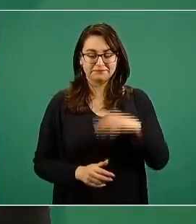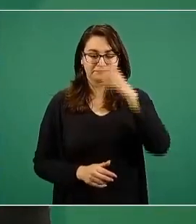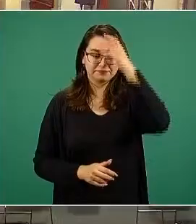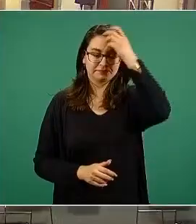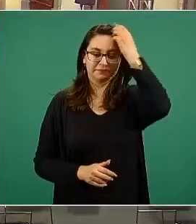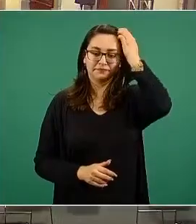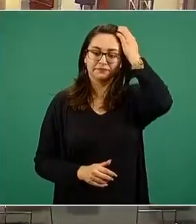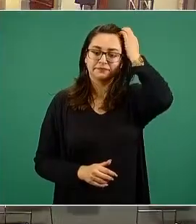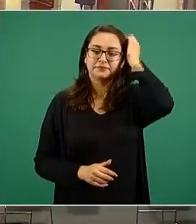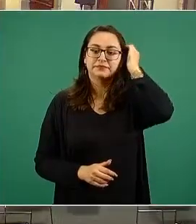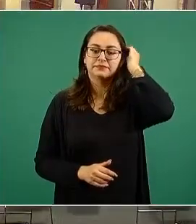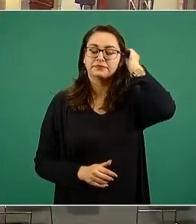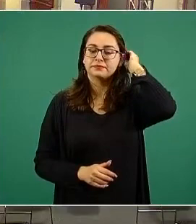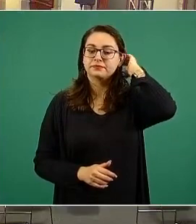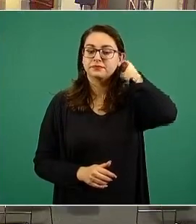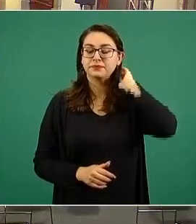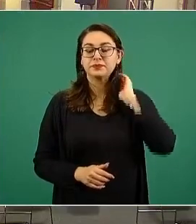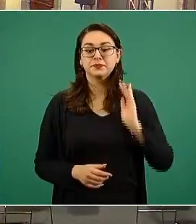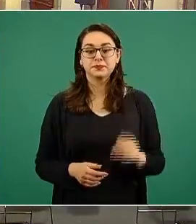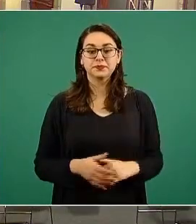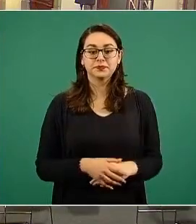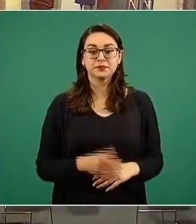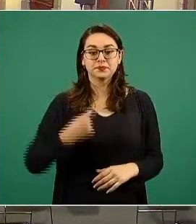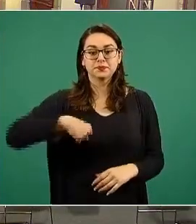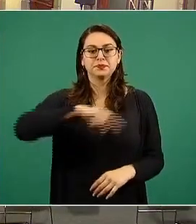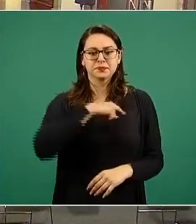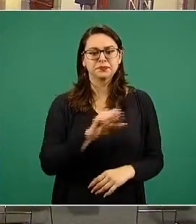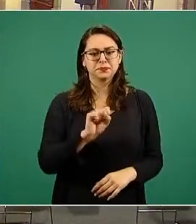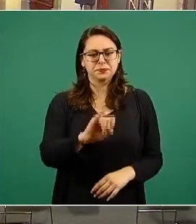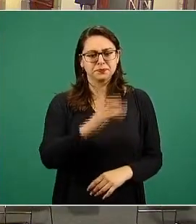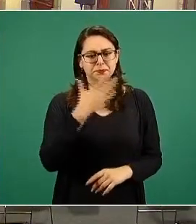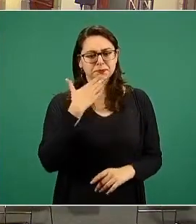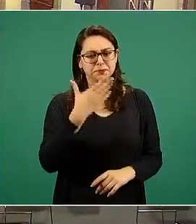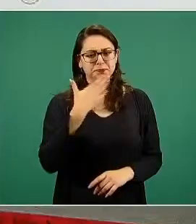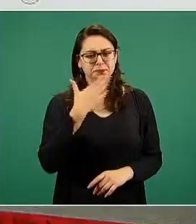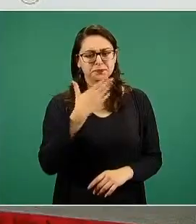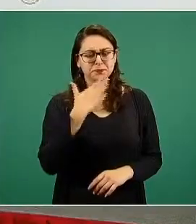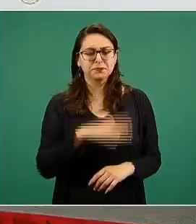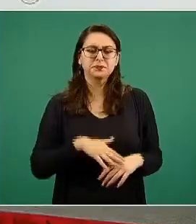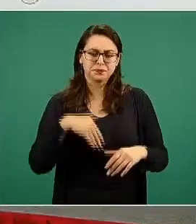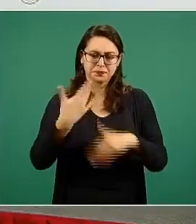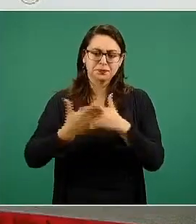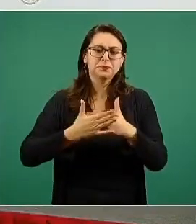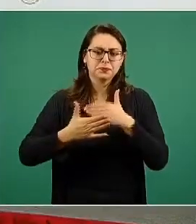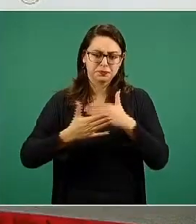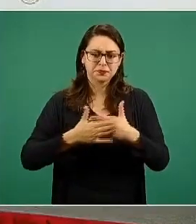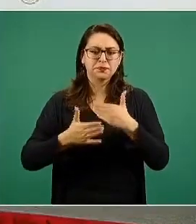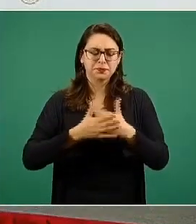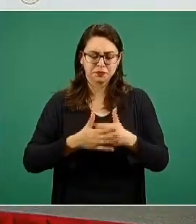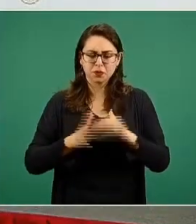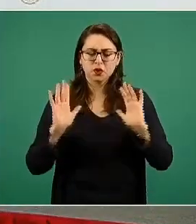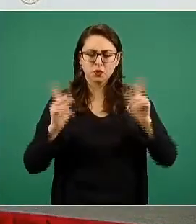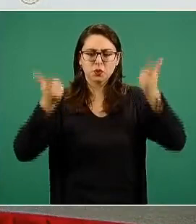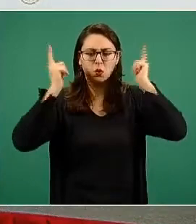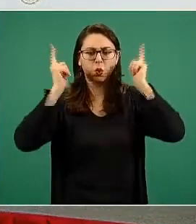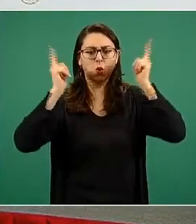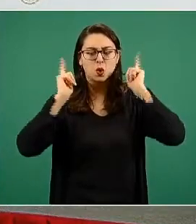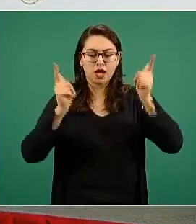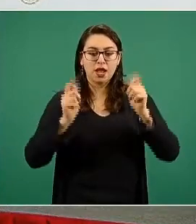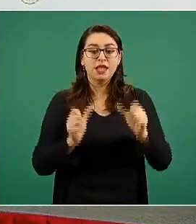que estamos aquí. Entonces, lo vemos con extraordinarios ojos. Habrá seguramente en su momento,